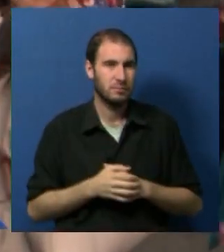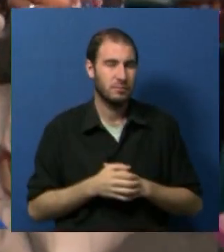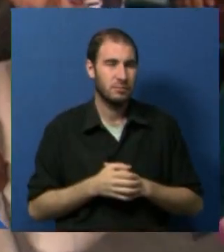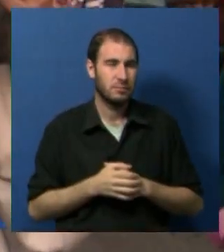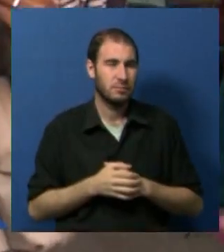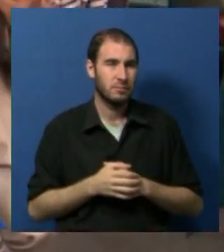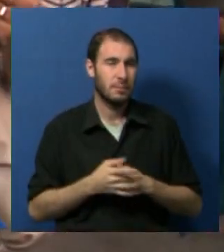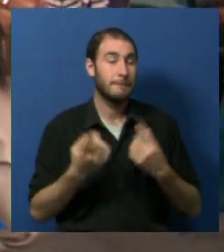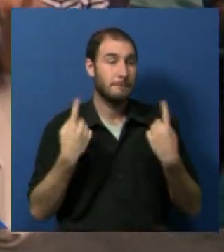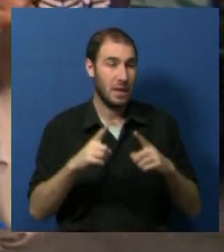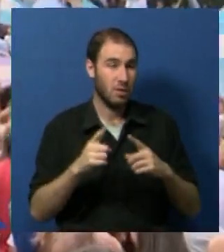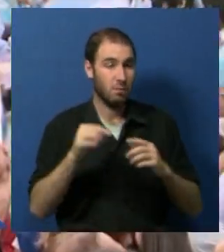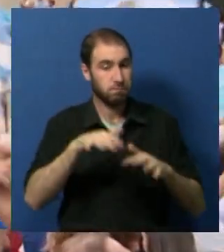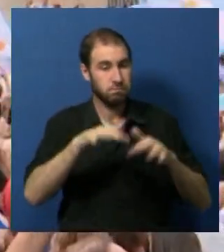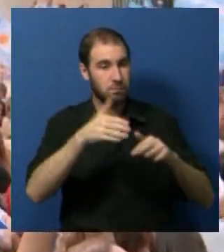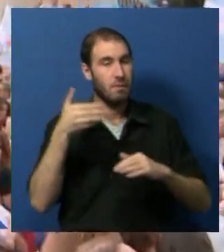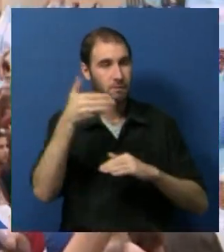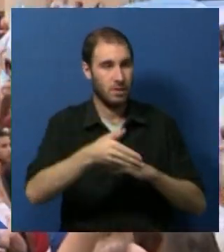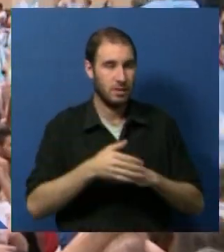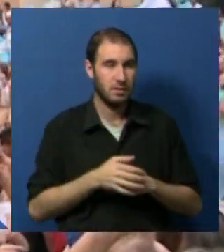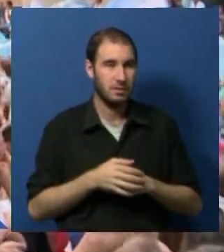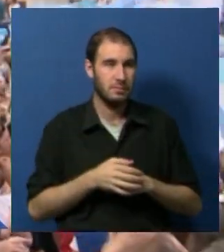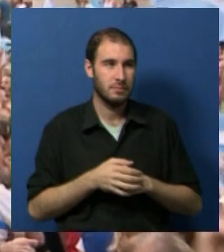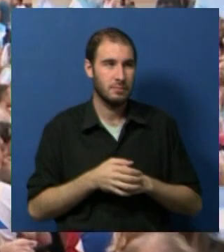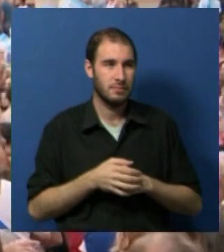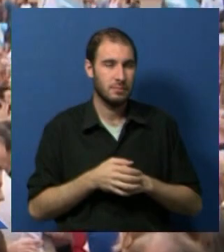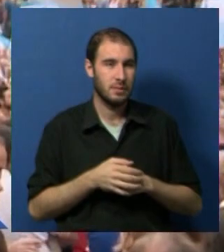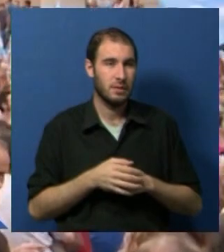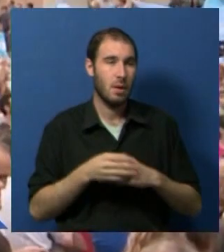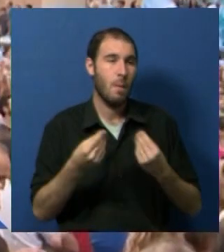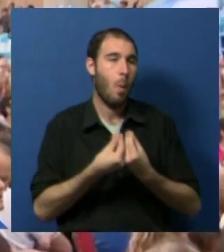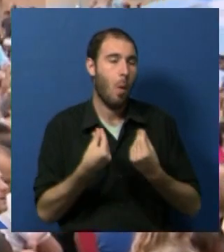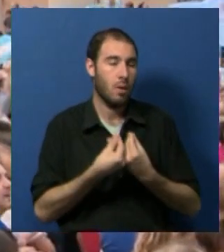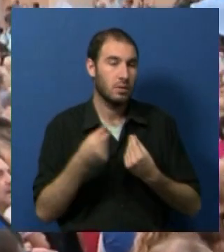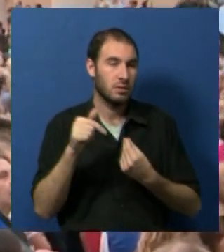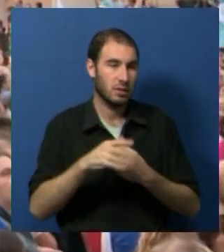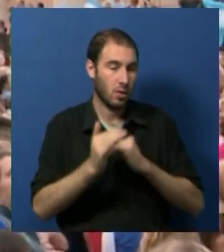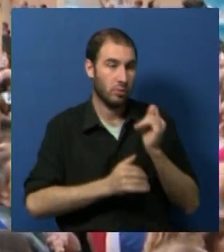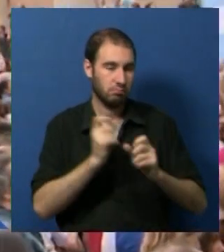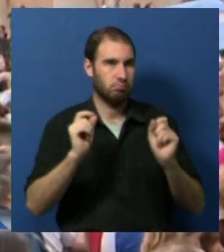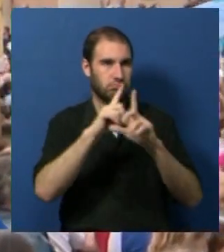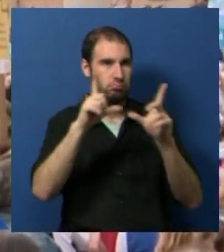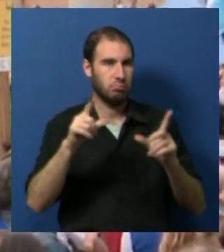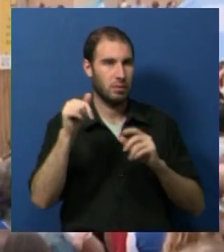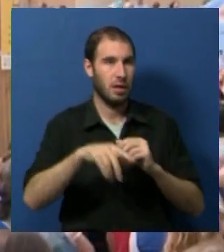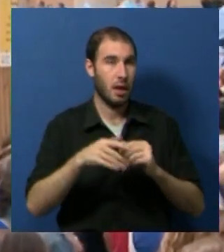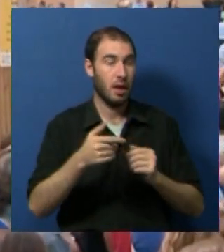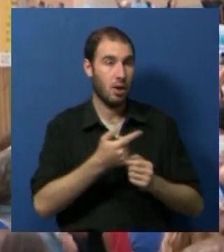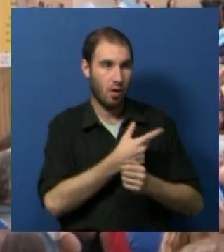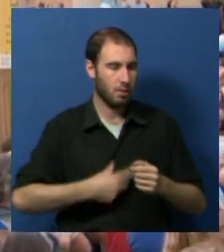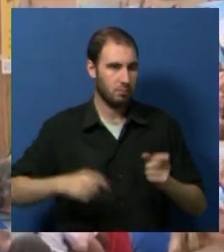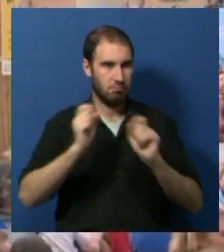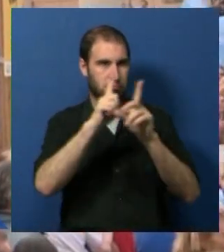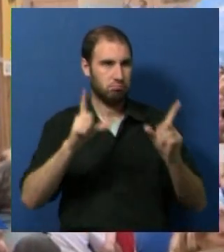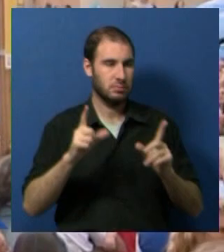sin embargo salió a manifestar cantidad más que considerable y que llamó la atención hasta el propio